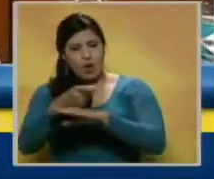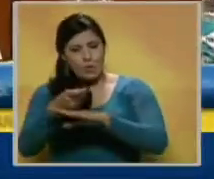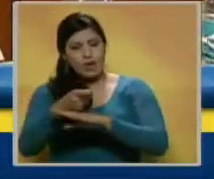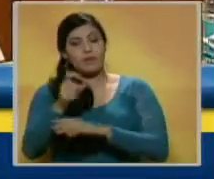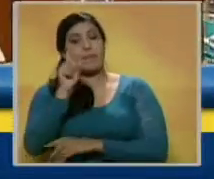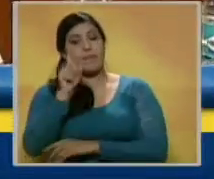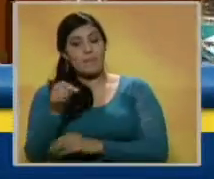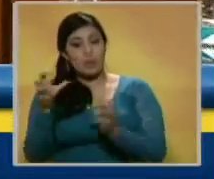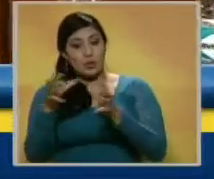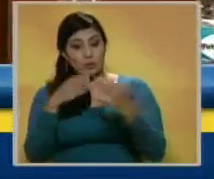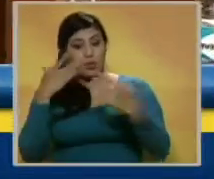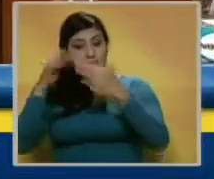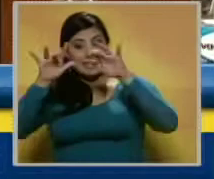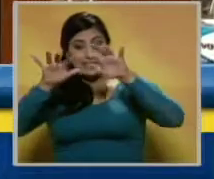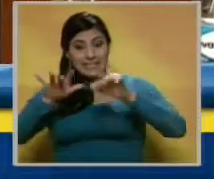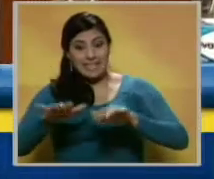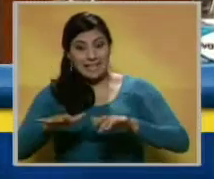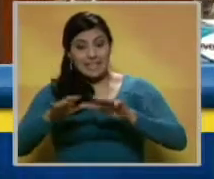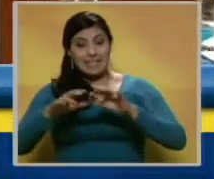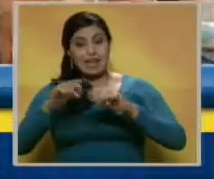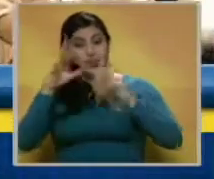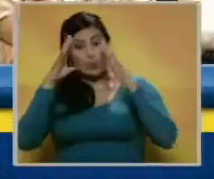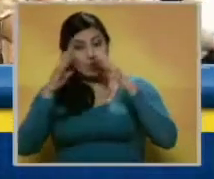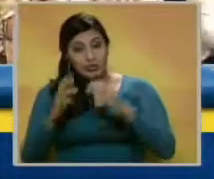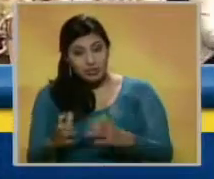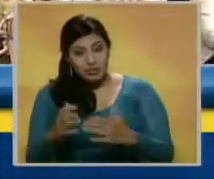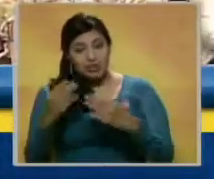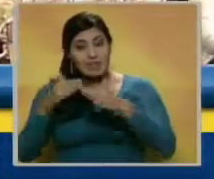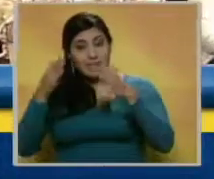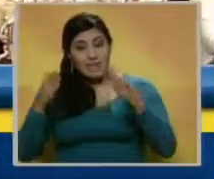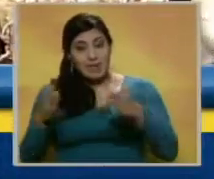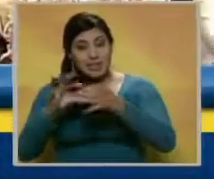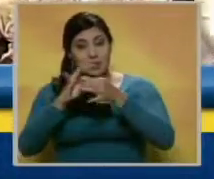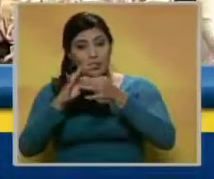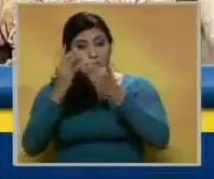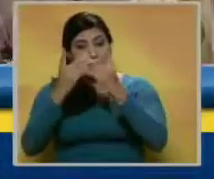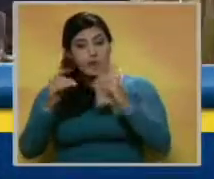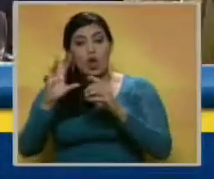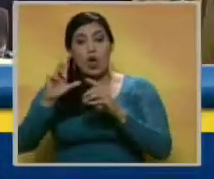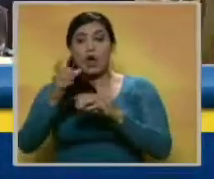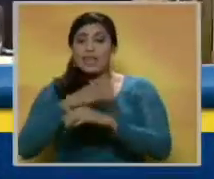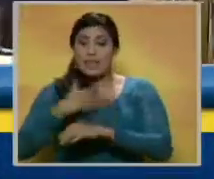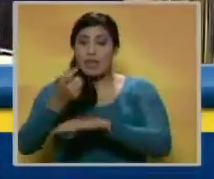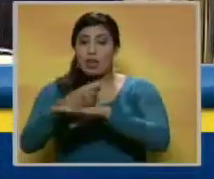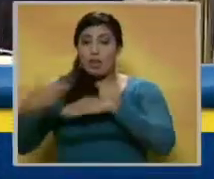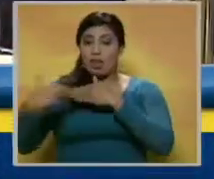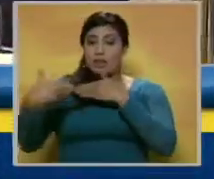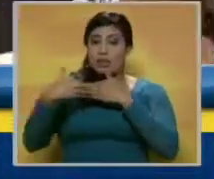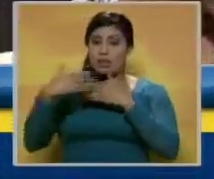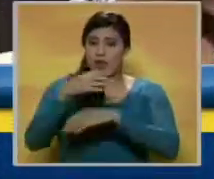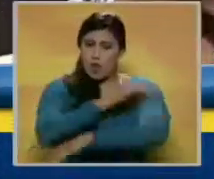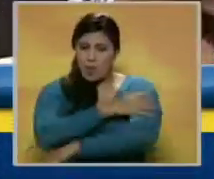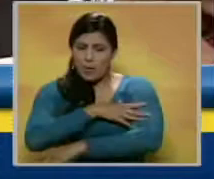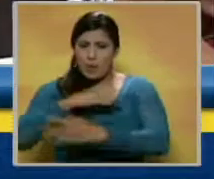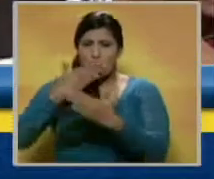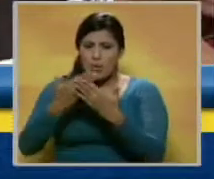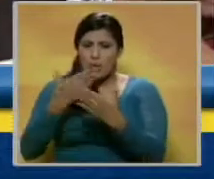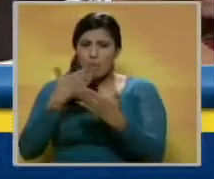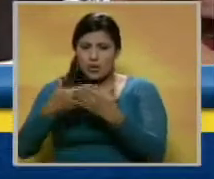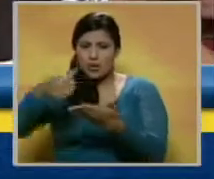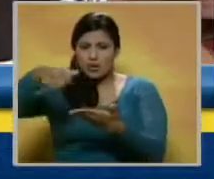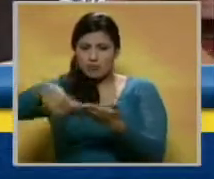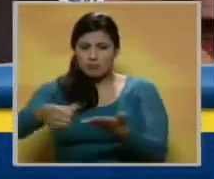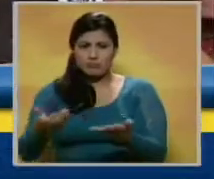Torrealba, secretario ejecutivo de la Mesa de la Unidad Democrática, sostiene que el gobierno busca sabotear a la MUD con la propuesta de la